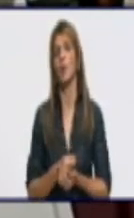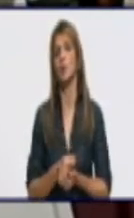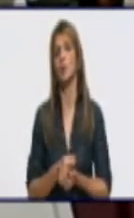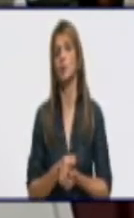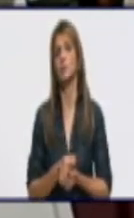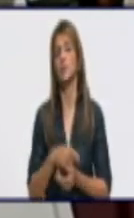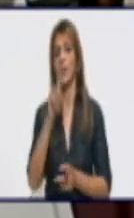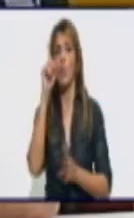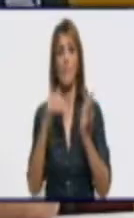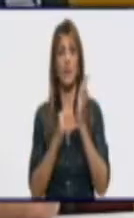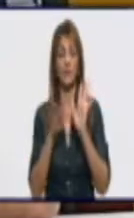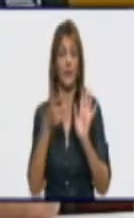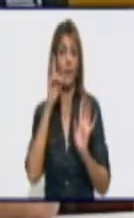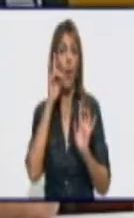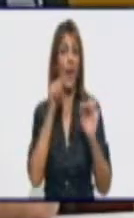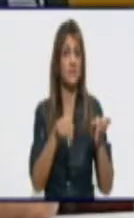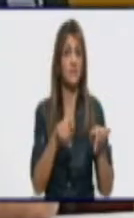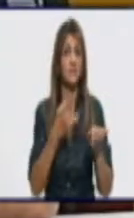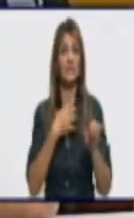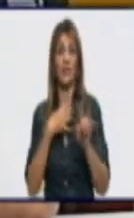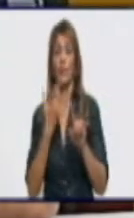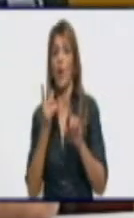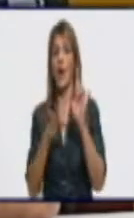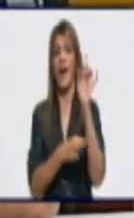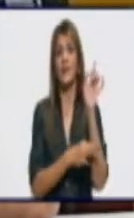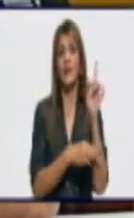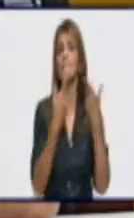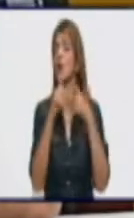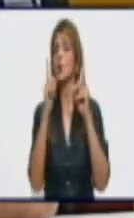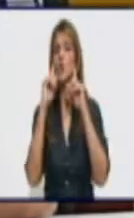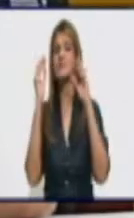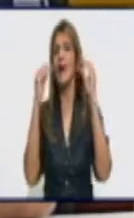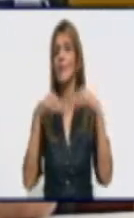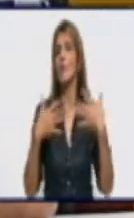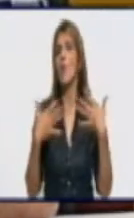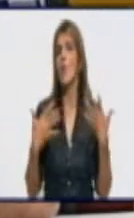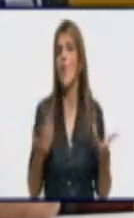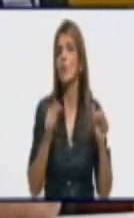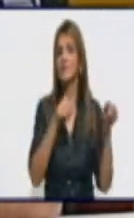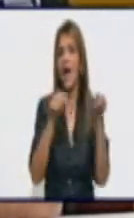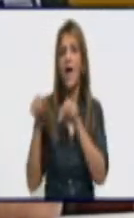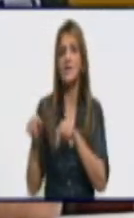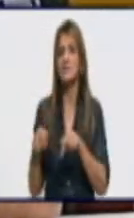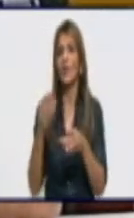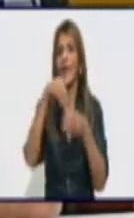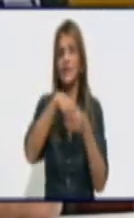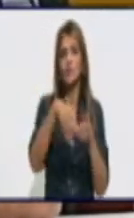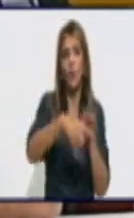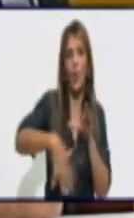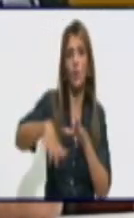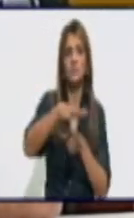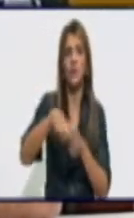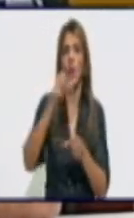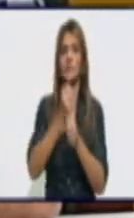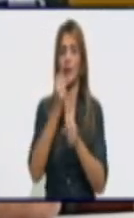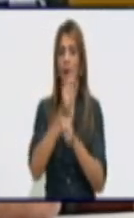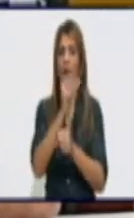de litros de leche, pero no sabemos por dentro cómo está eso con cada uno de los integrantes que tributan esa producción. Y como el país ha decidido